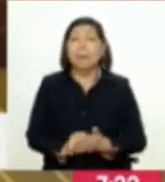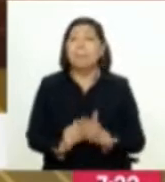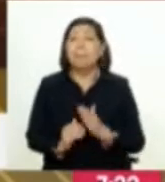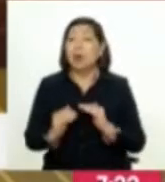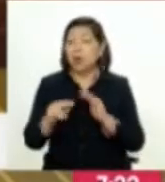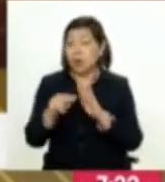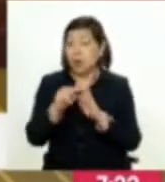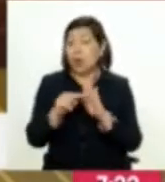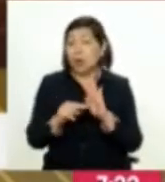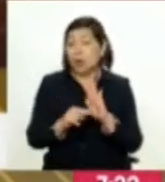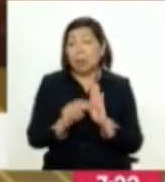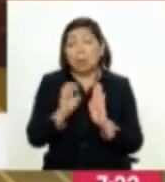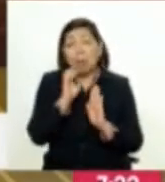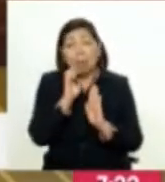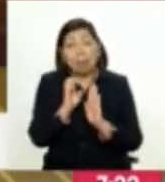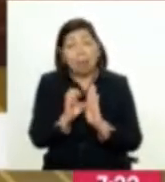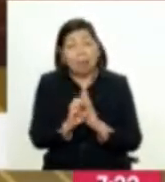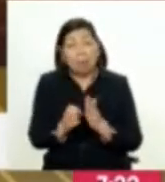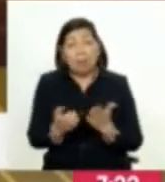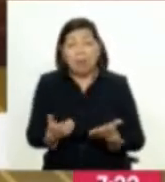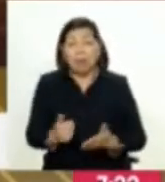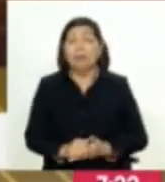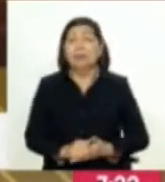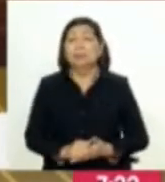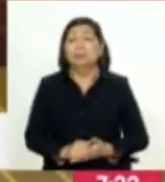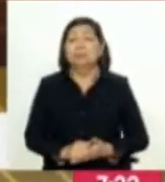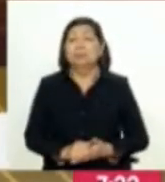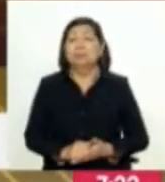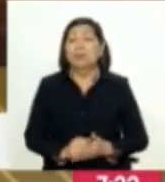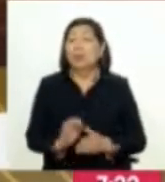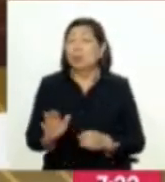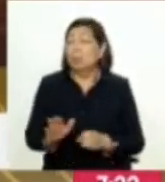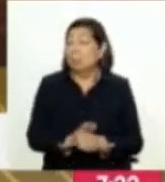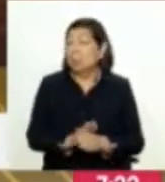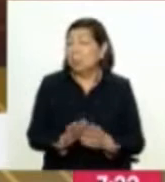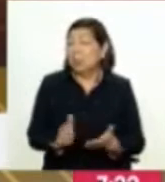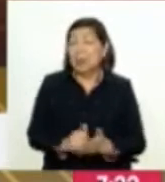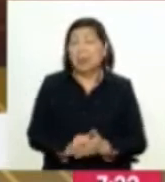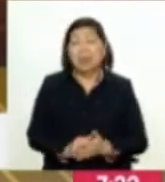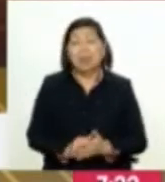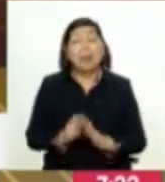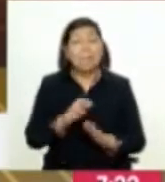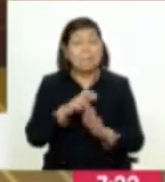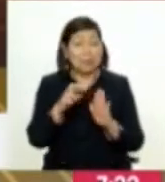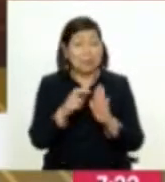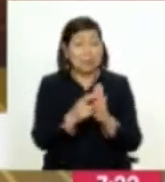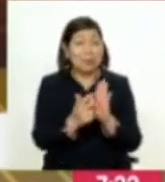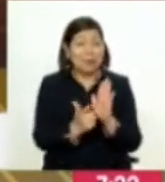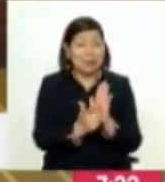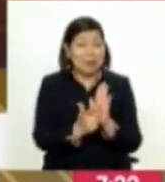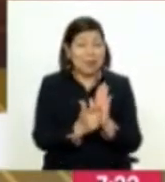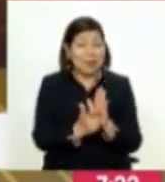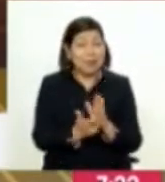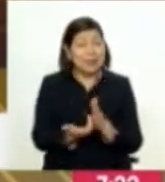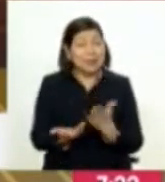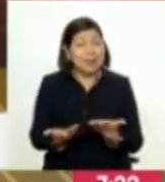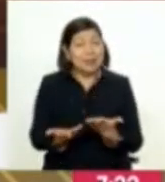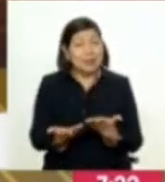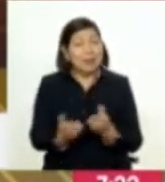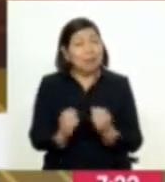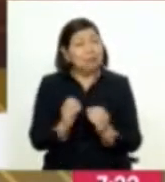marcos normativos, por ejemplo, no digo la totalidad, pero los proyectos de ley incluyen